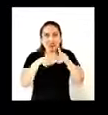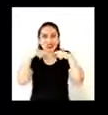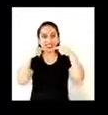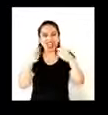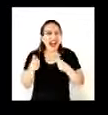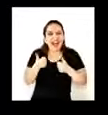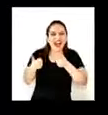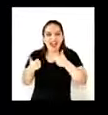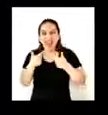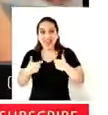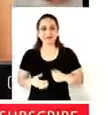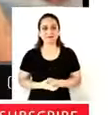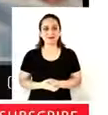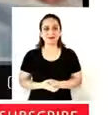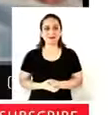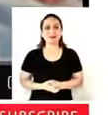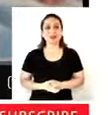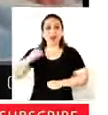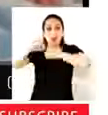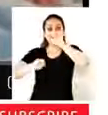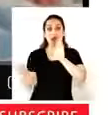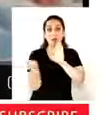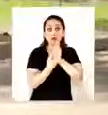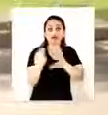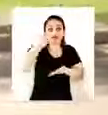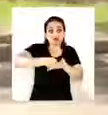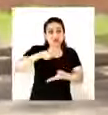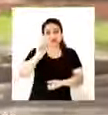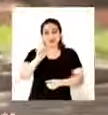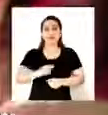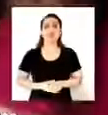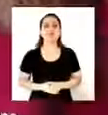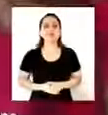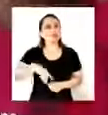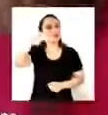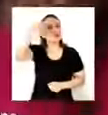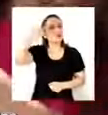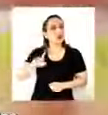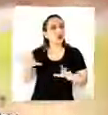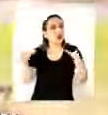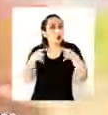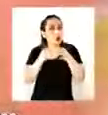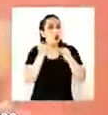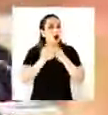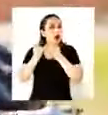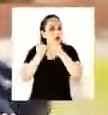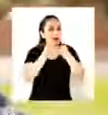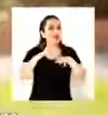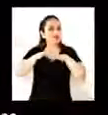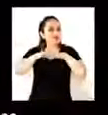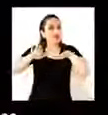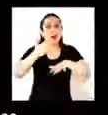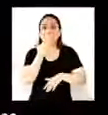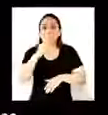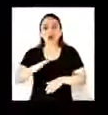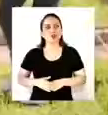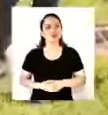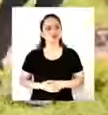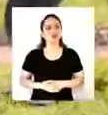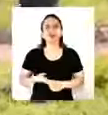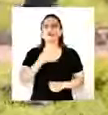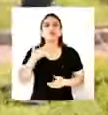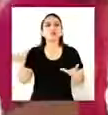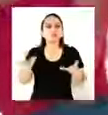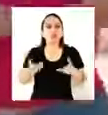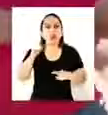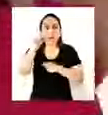sorpresa? Y las marcas no lo auspician. Pero es la mejor influencer en su grupo de amigos. Porque